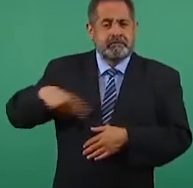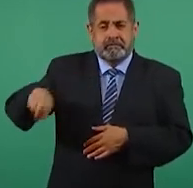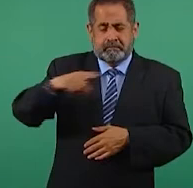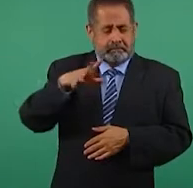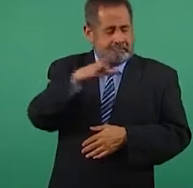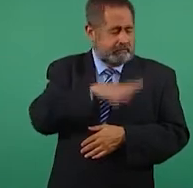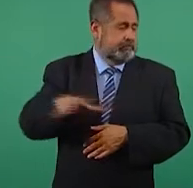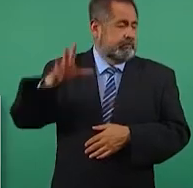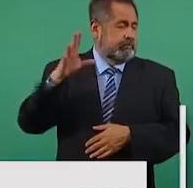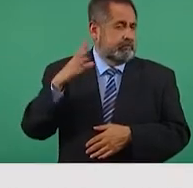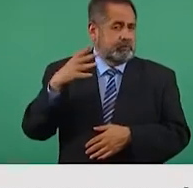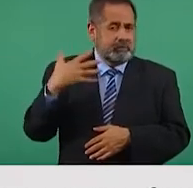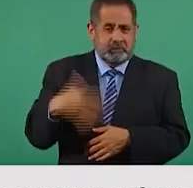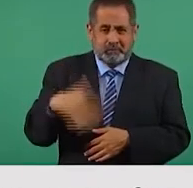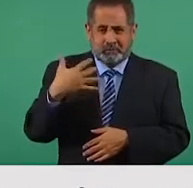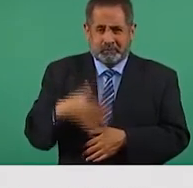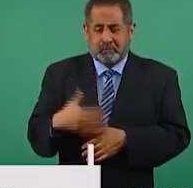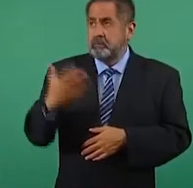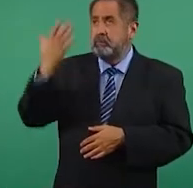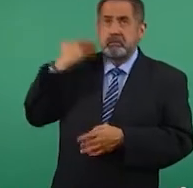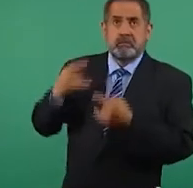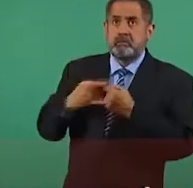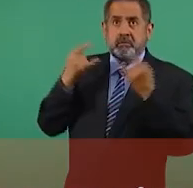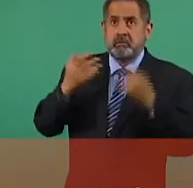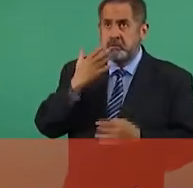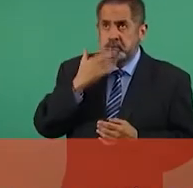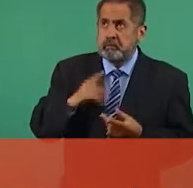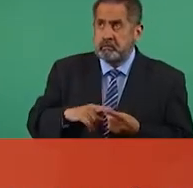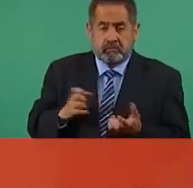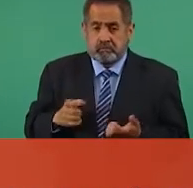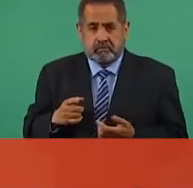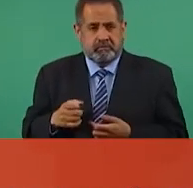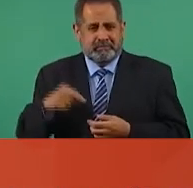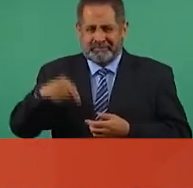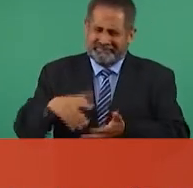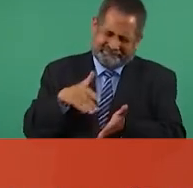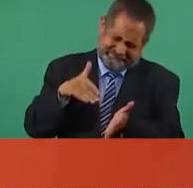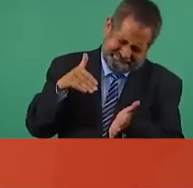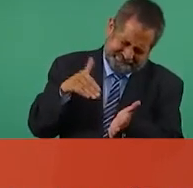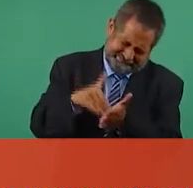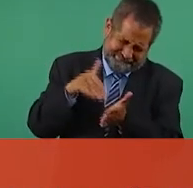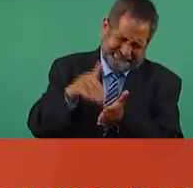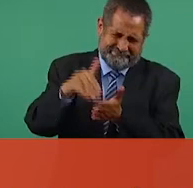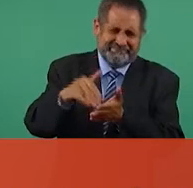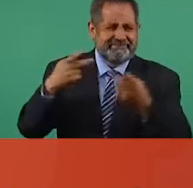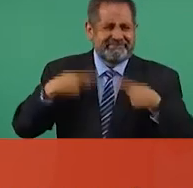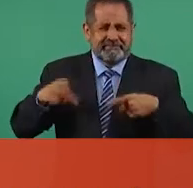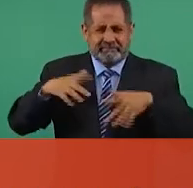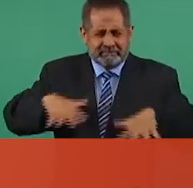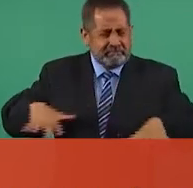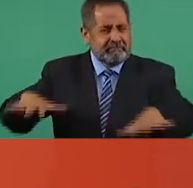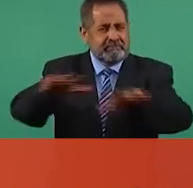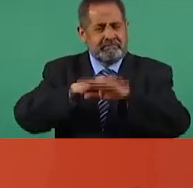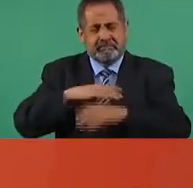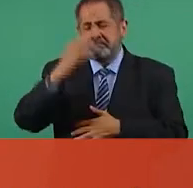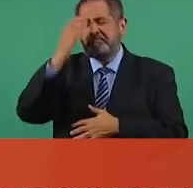único, excepcional, inédito. Son millones de